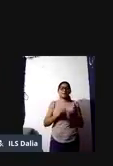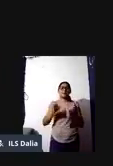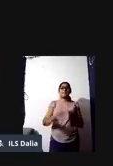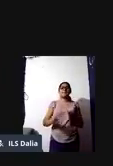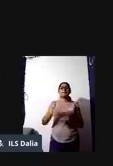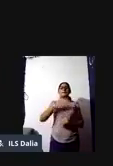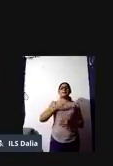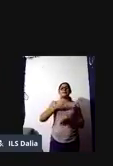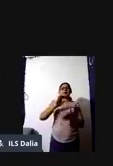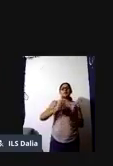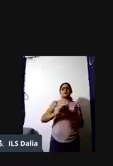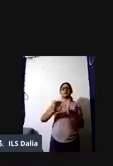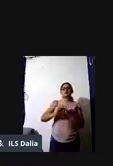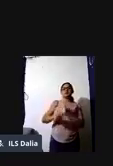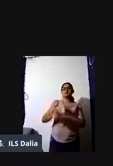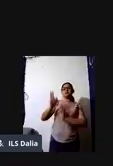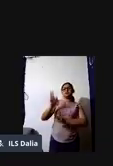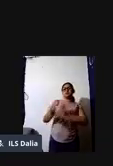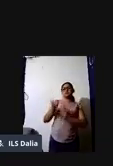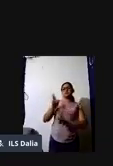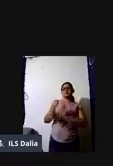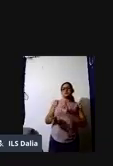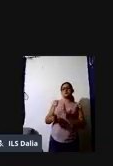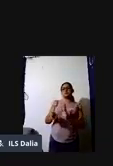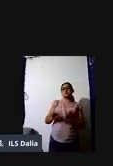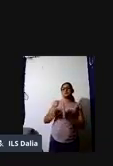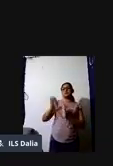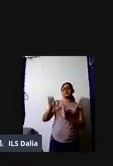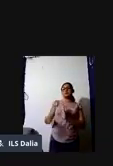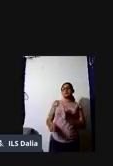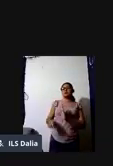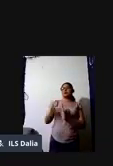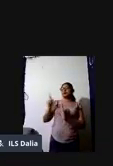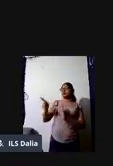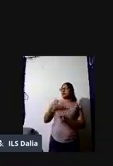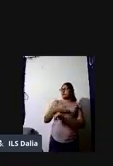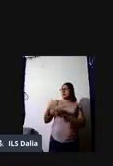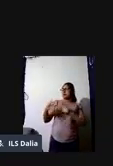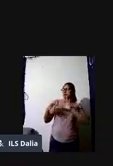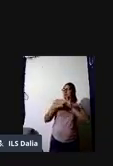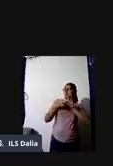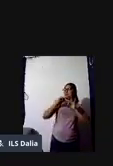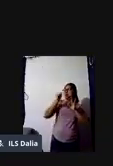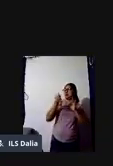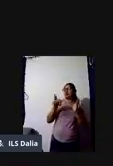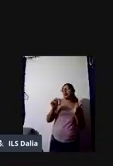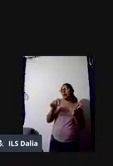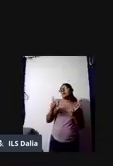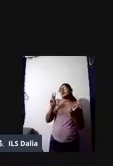no seas parte de la familia, es que no estás enganchado con el rol de nosotras tres en